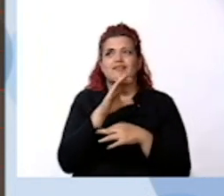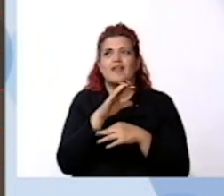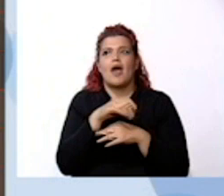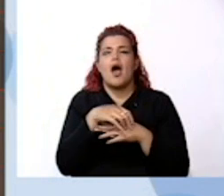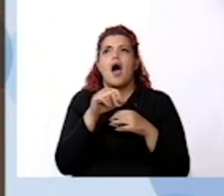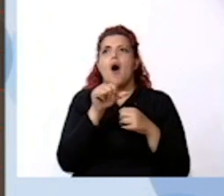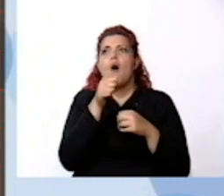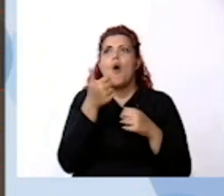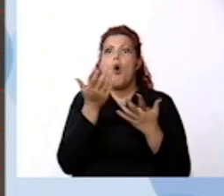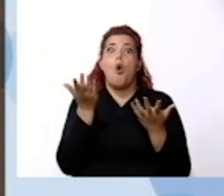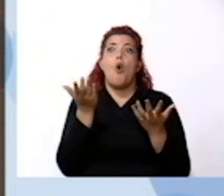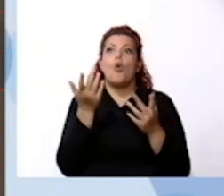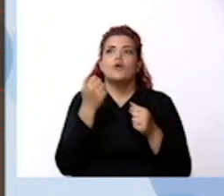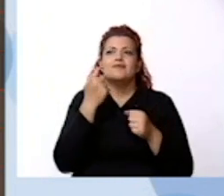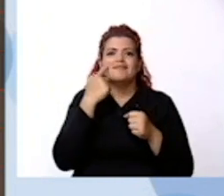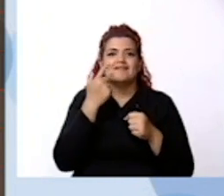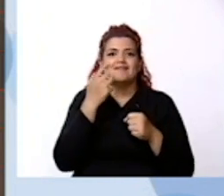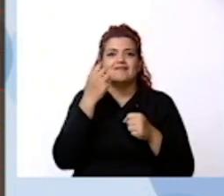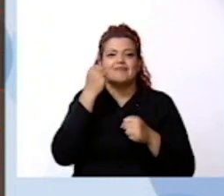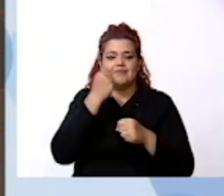Oh, trabajo.